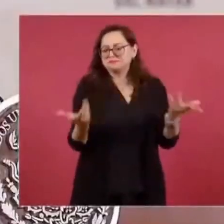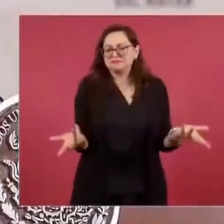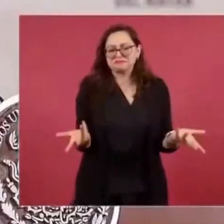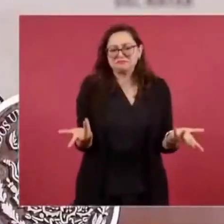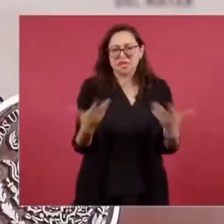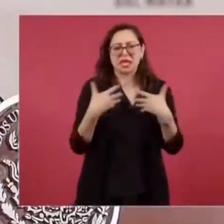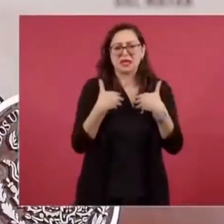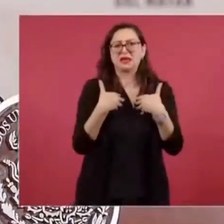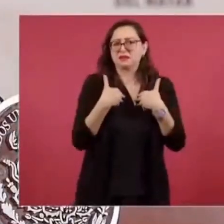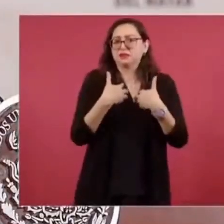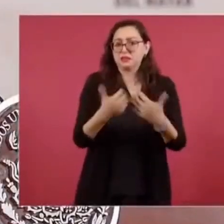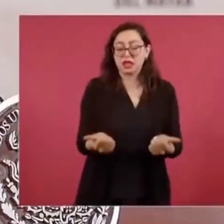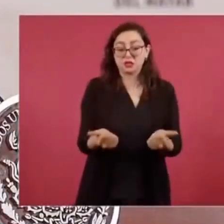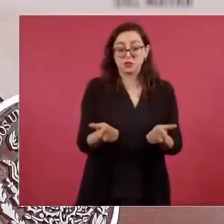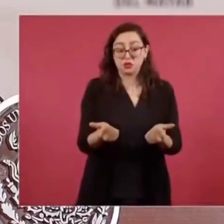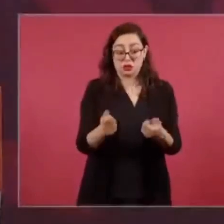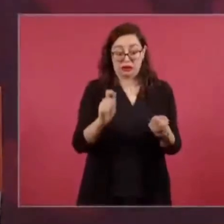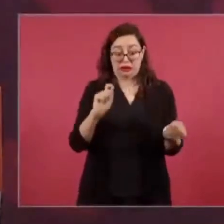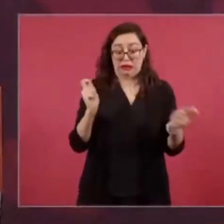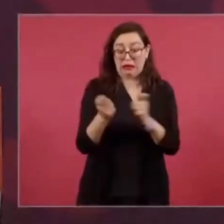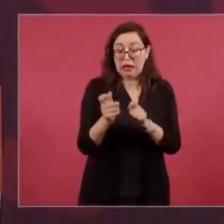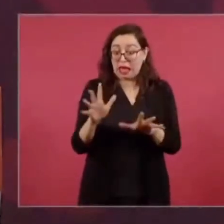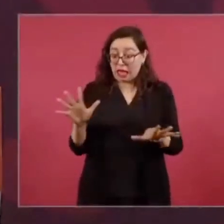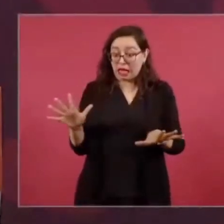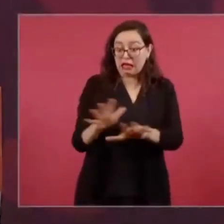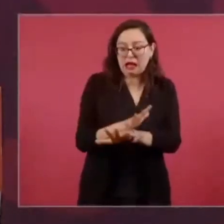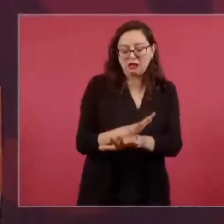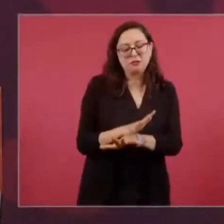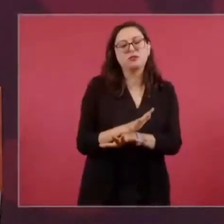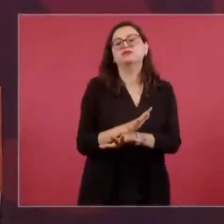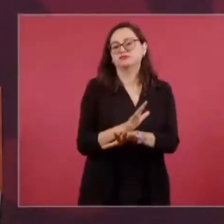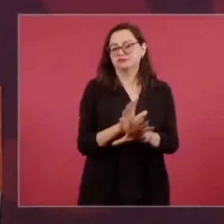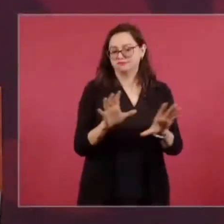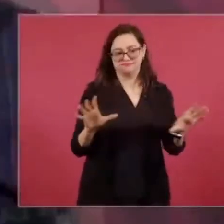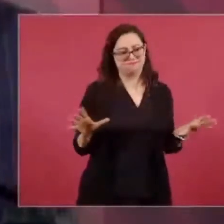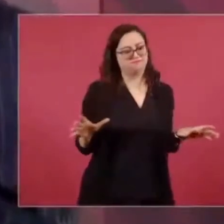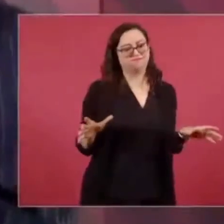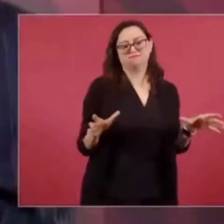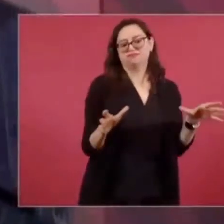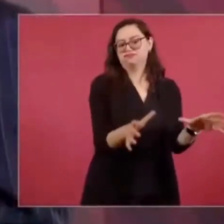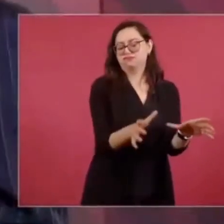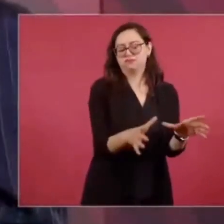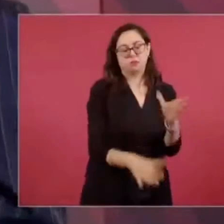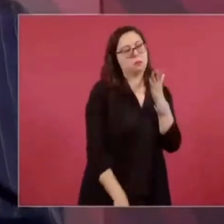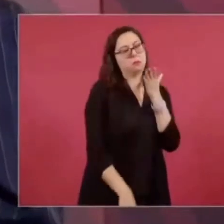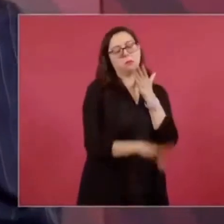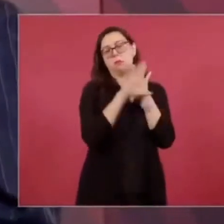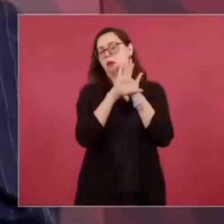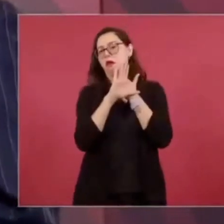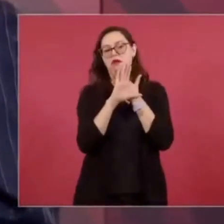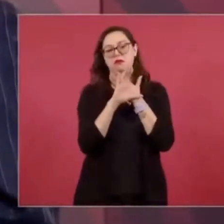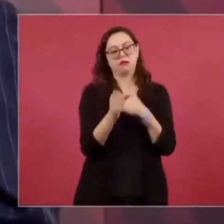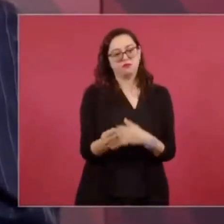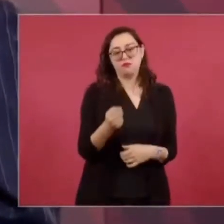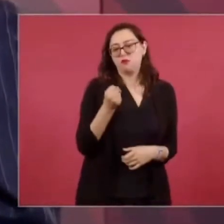transformación siempre se agrupan las fuerzas conservadoras,